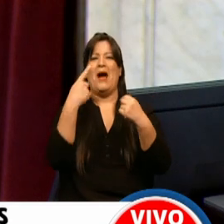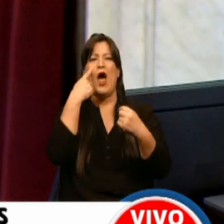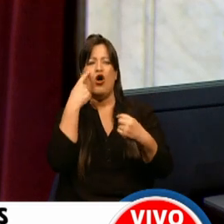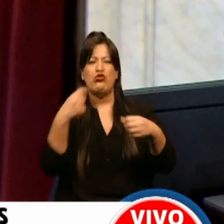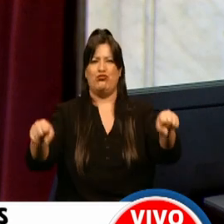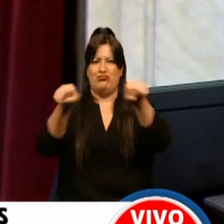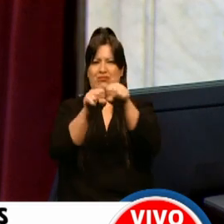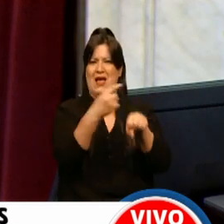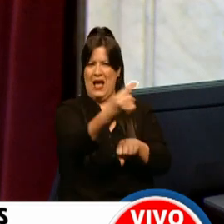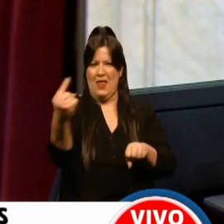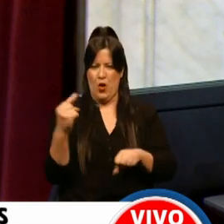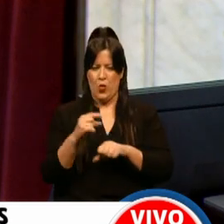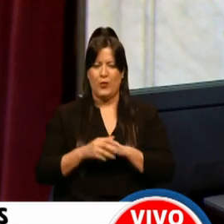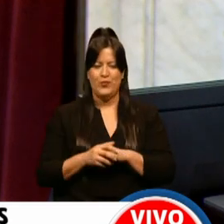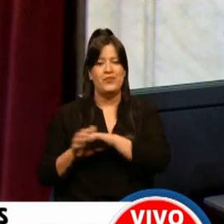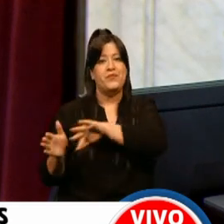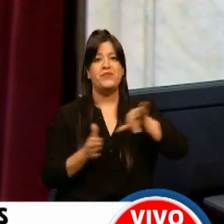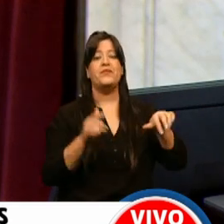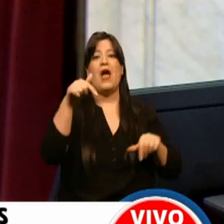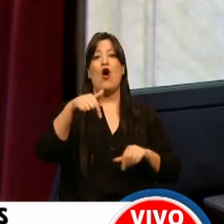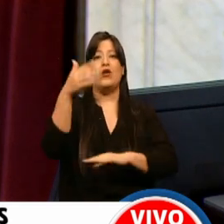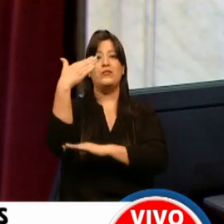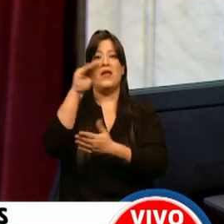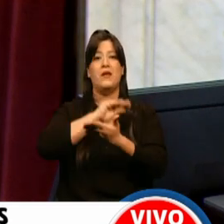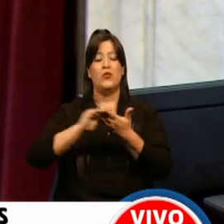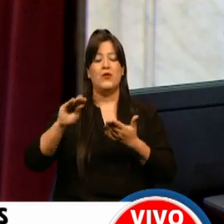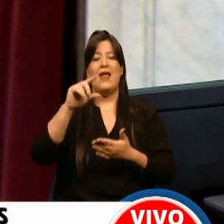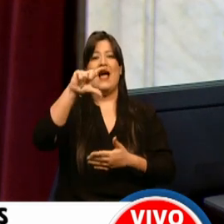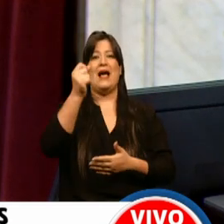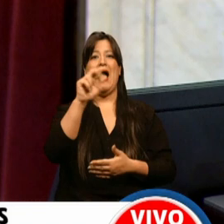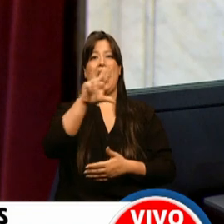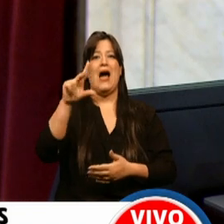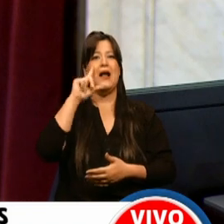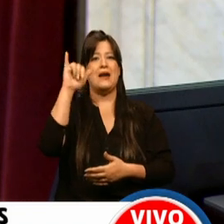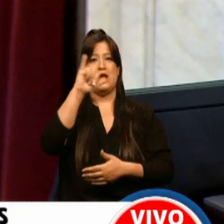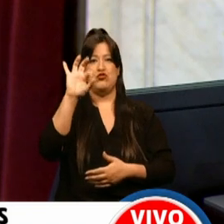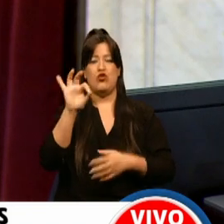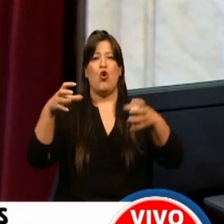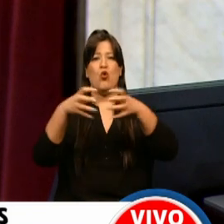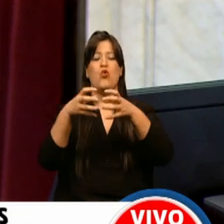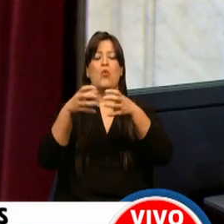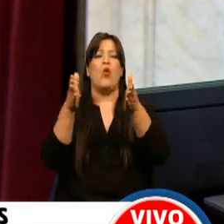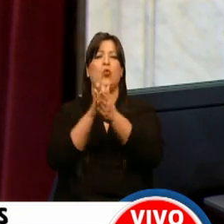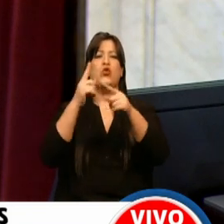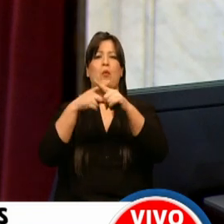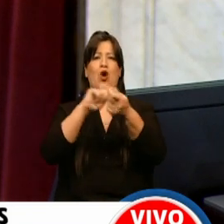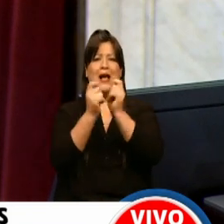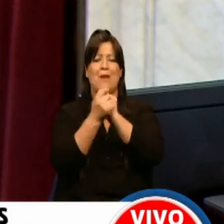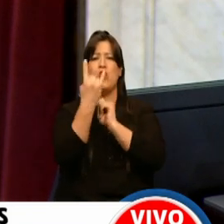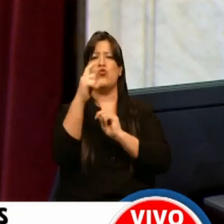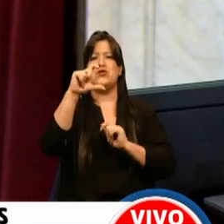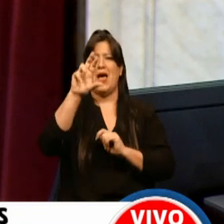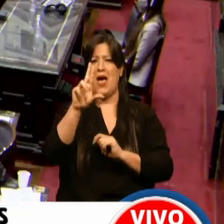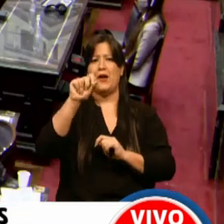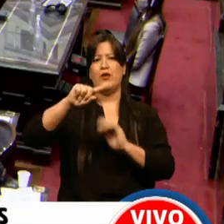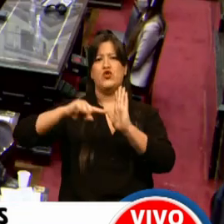tiene la palabra la diputada ana carla carrizo junto por el cambio user ciudad de